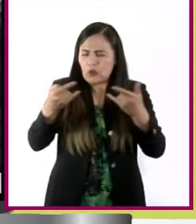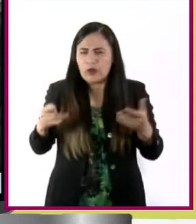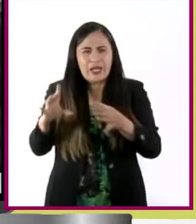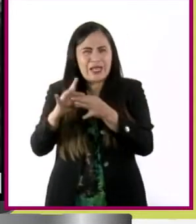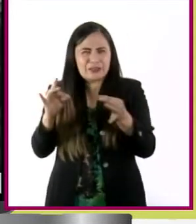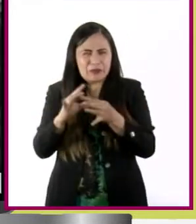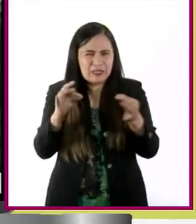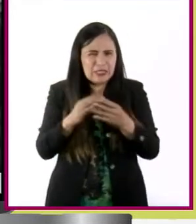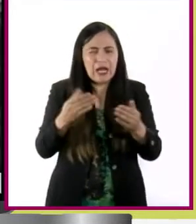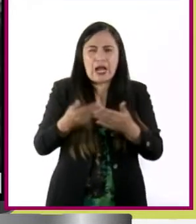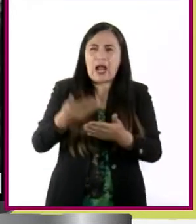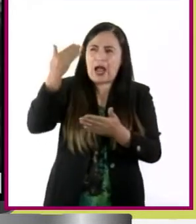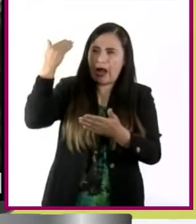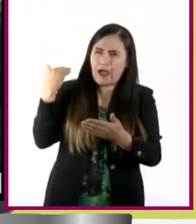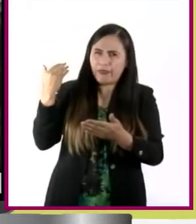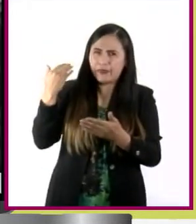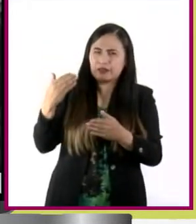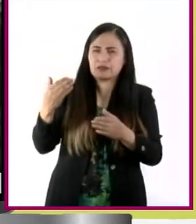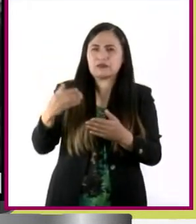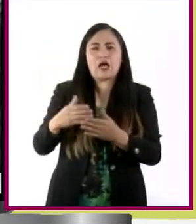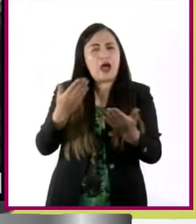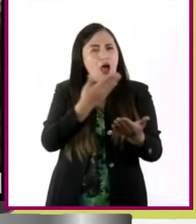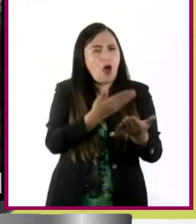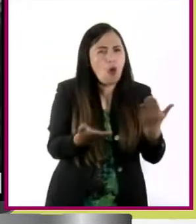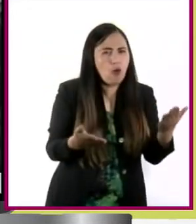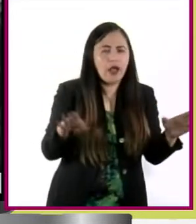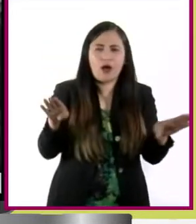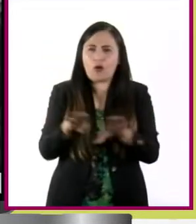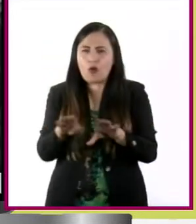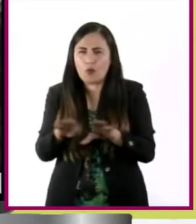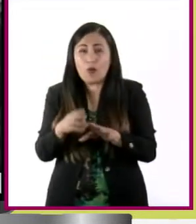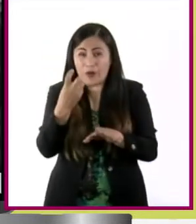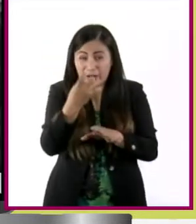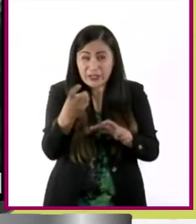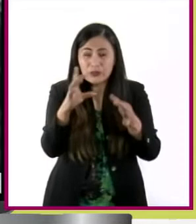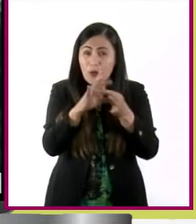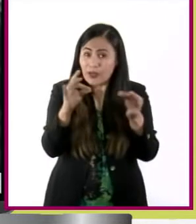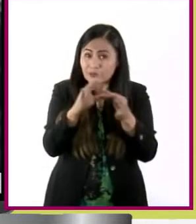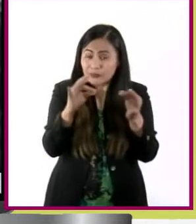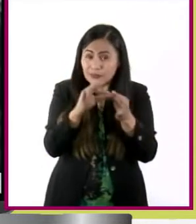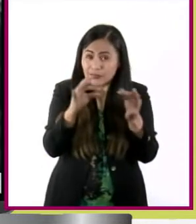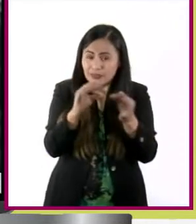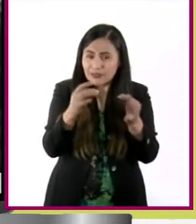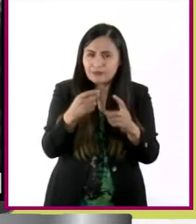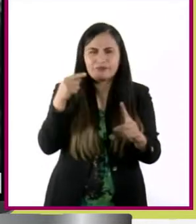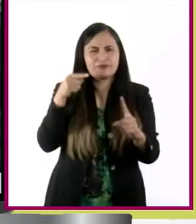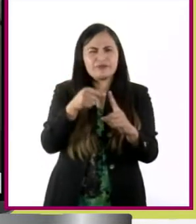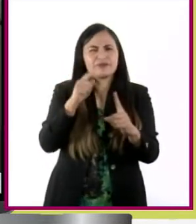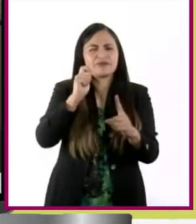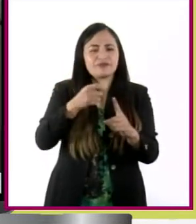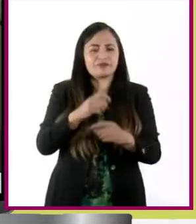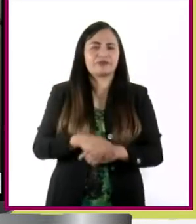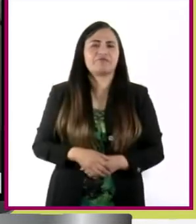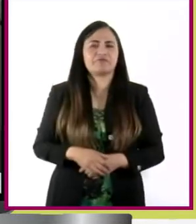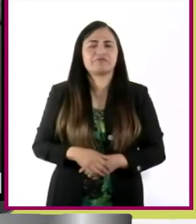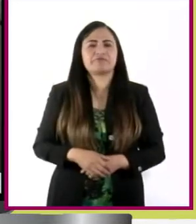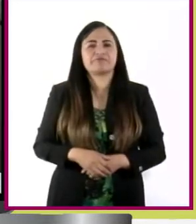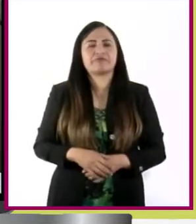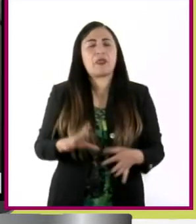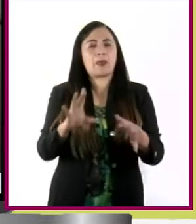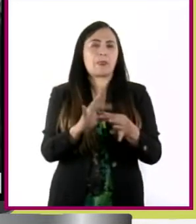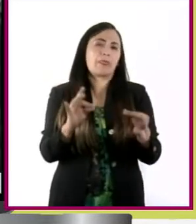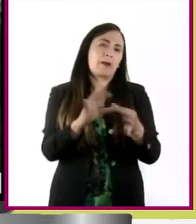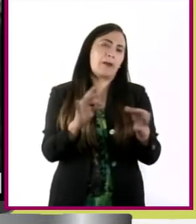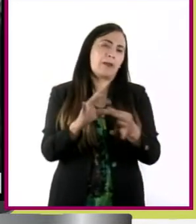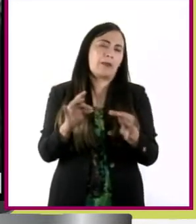cómo cambiaron las cosas de un momento a otro, ciertas situaciones, pues lo que queremos hacer fundamentalmente es narrar. Y